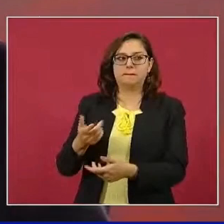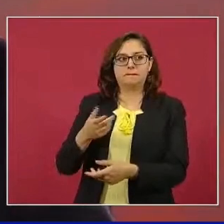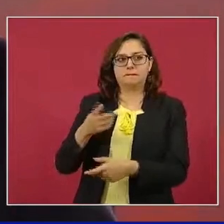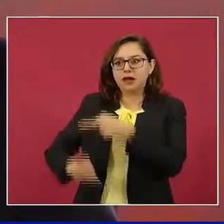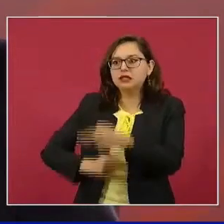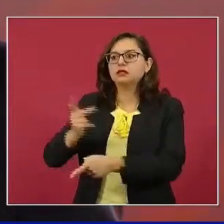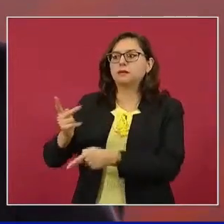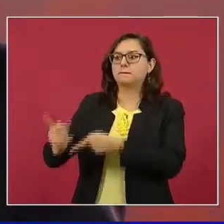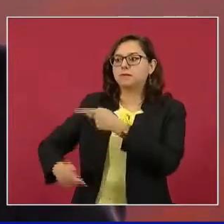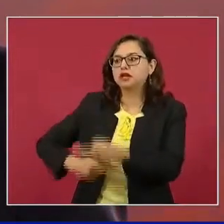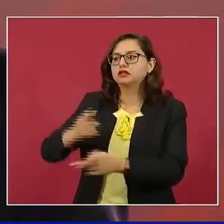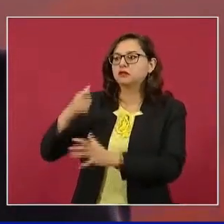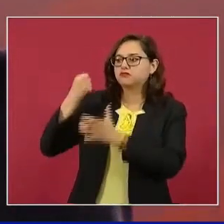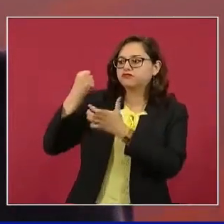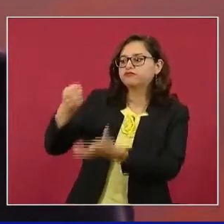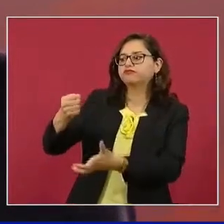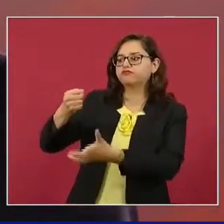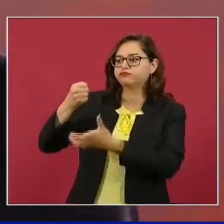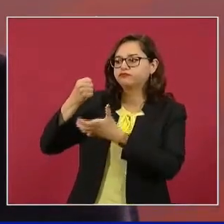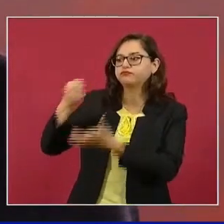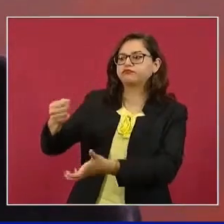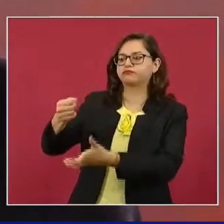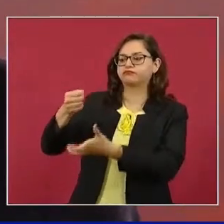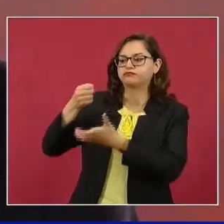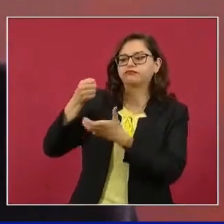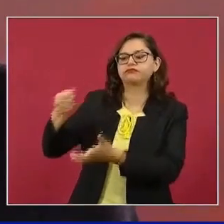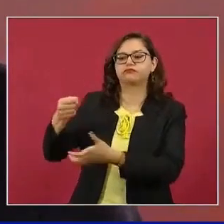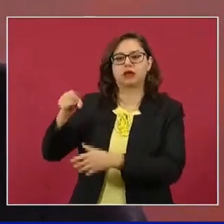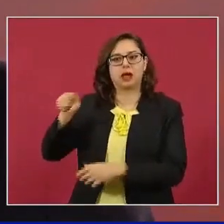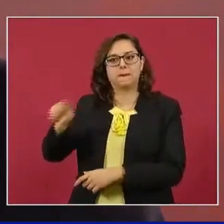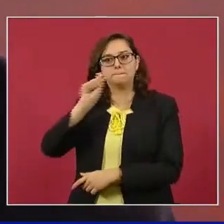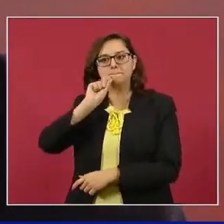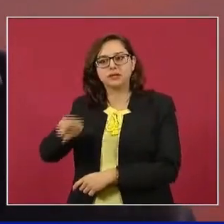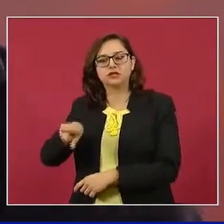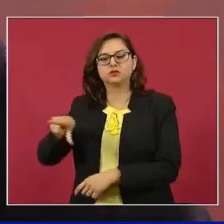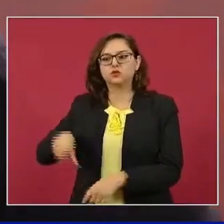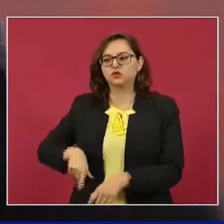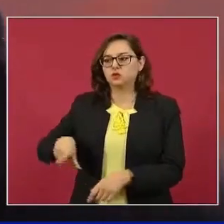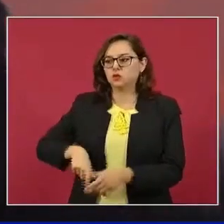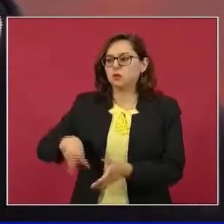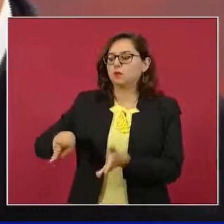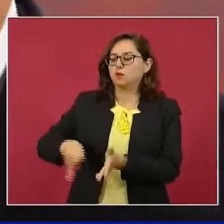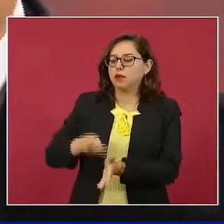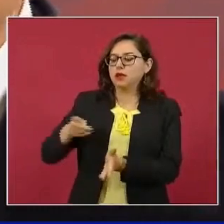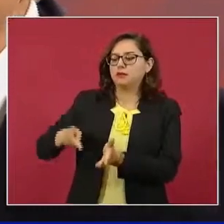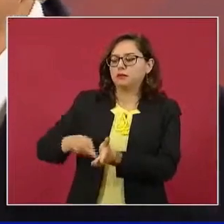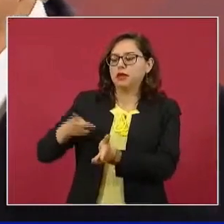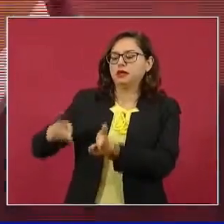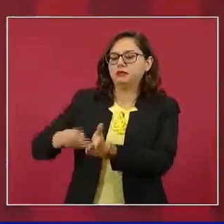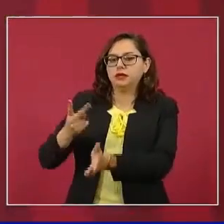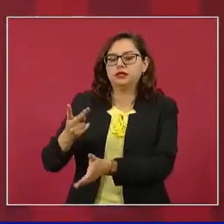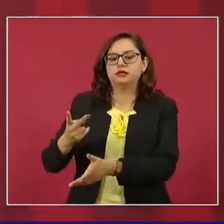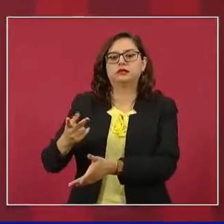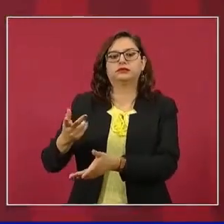reeligiera o ese gobernante se reeligiera, autorizaron